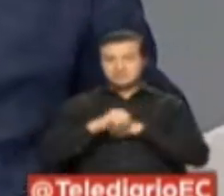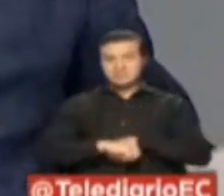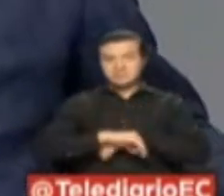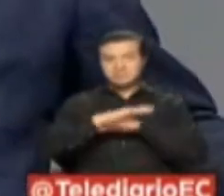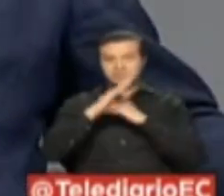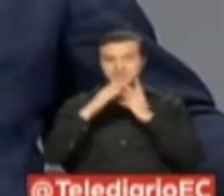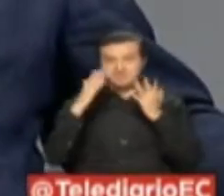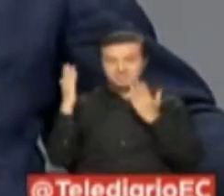primera impresión